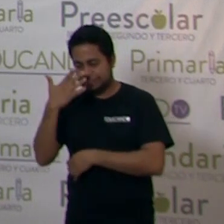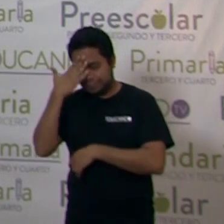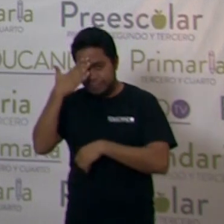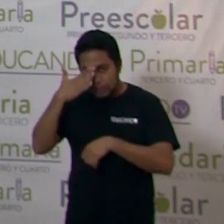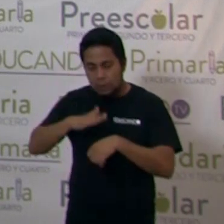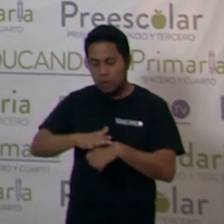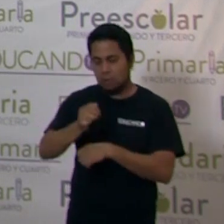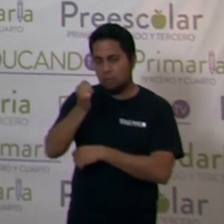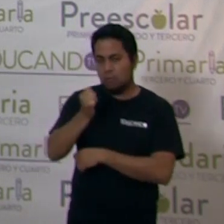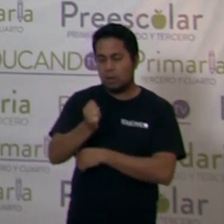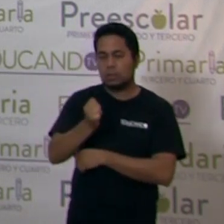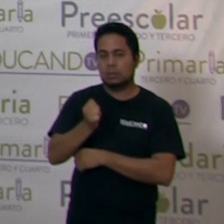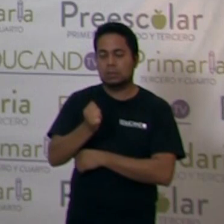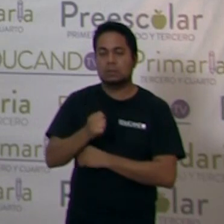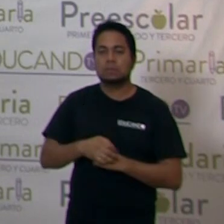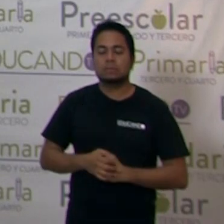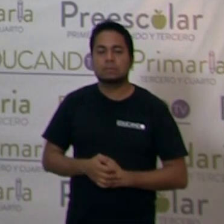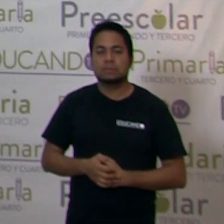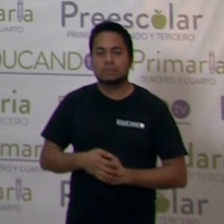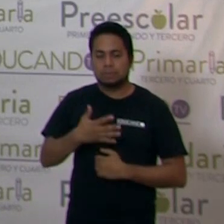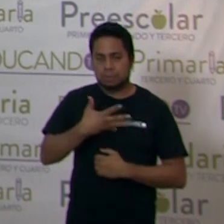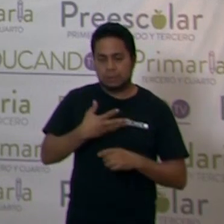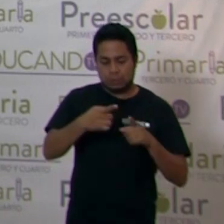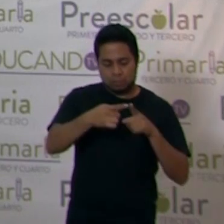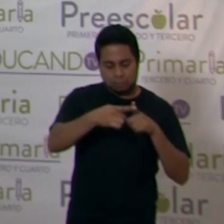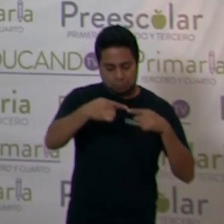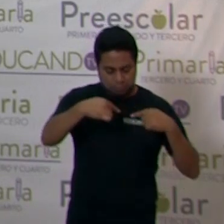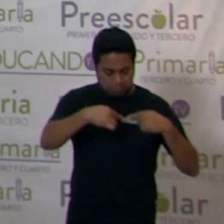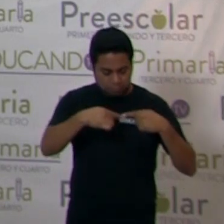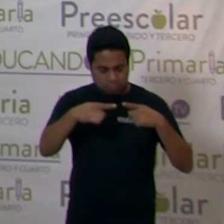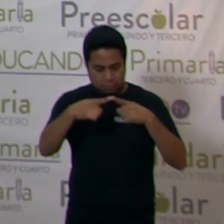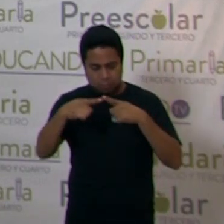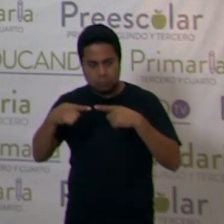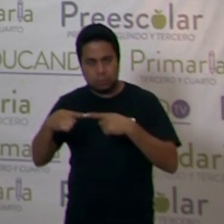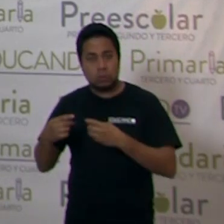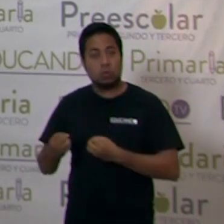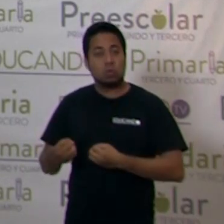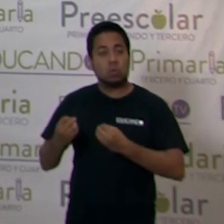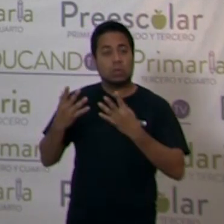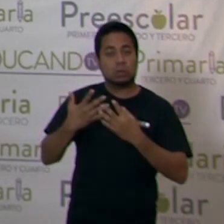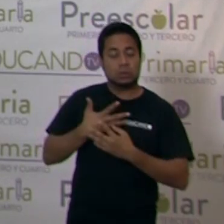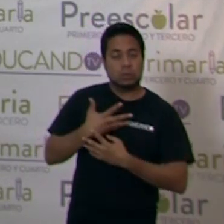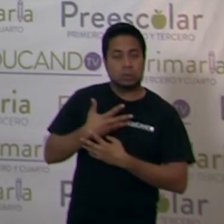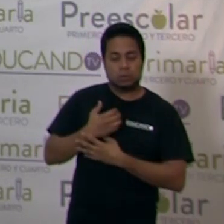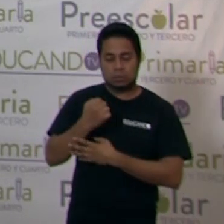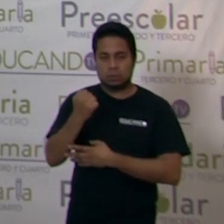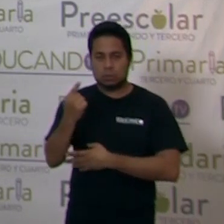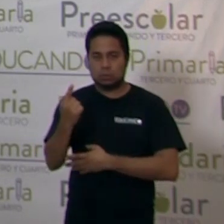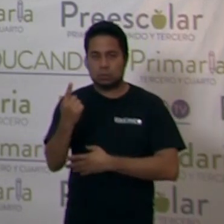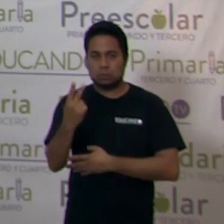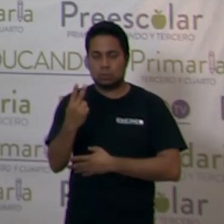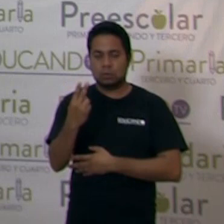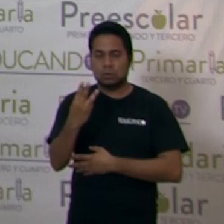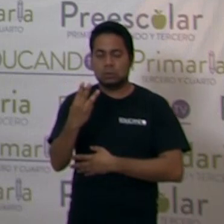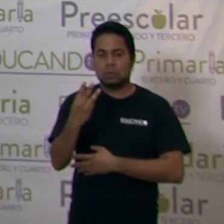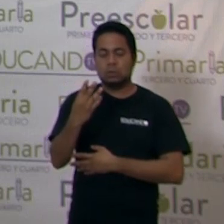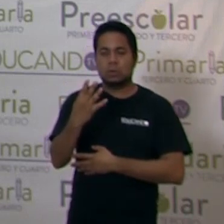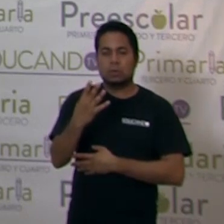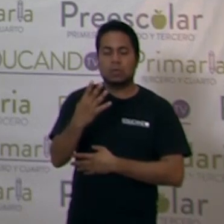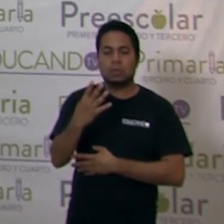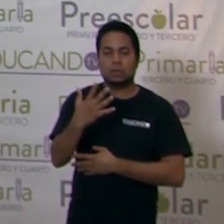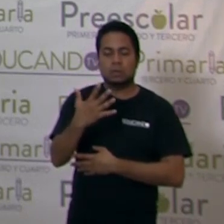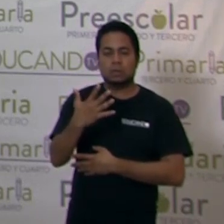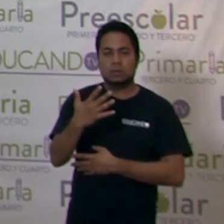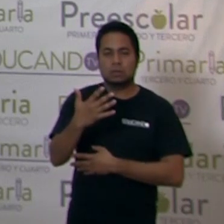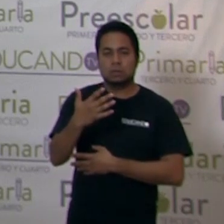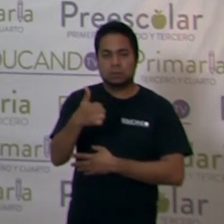equivoques y tiene vértices Cuántos un dos 3 cu